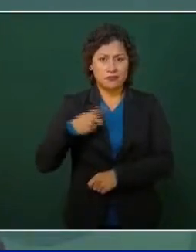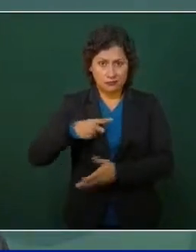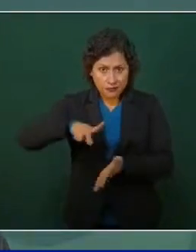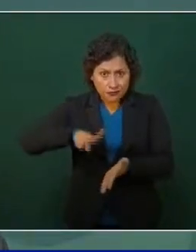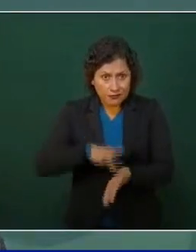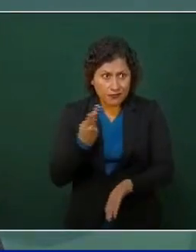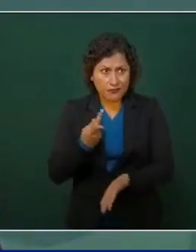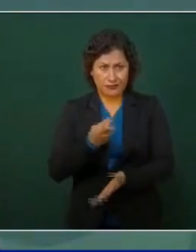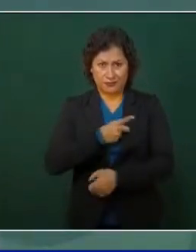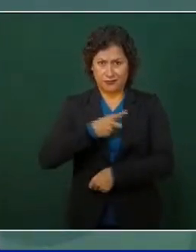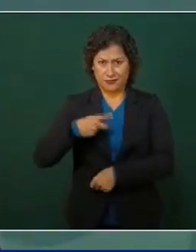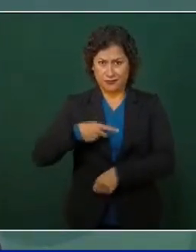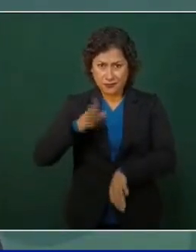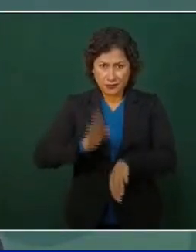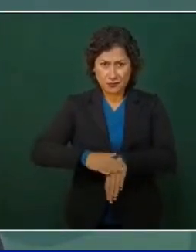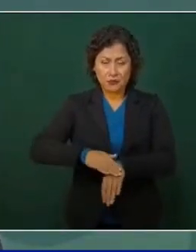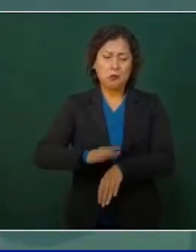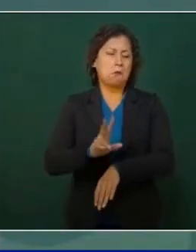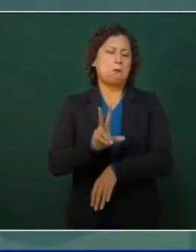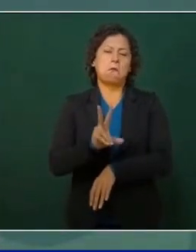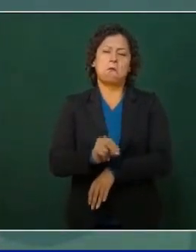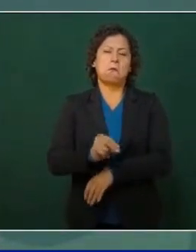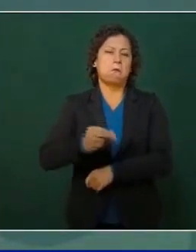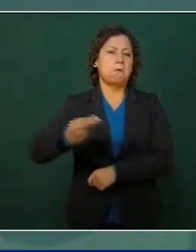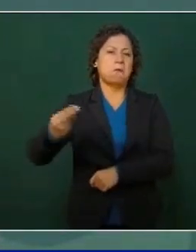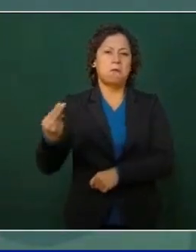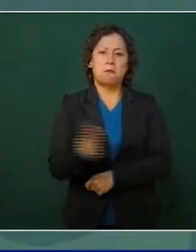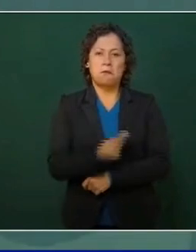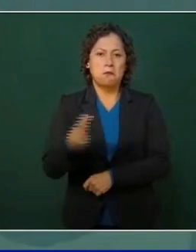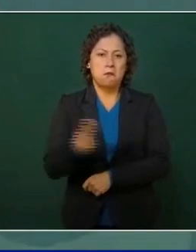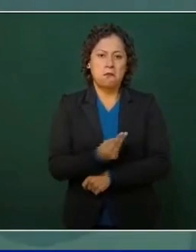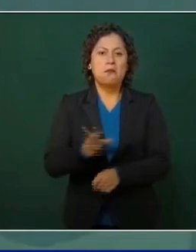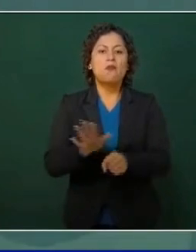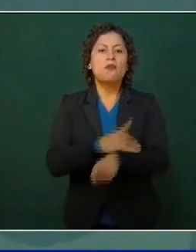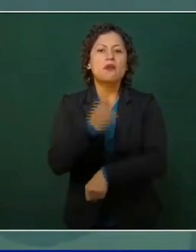corrupción, el presupuesto rinde, alcanza.